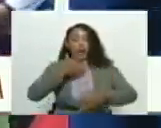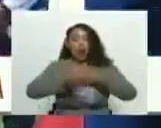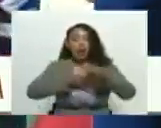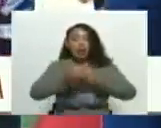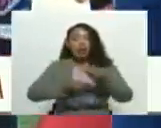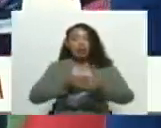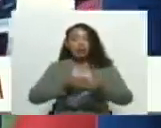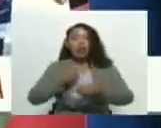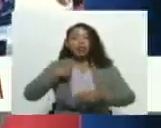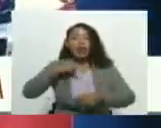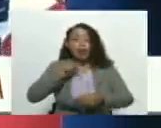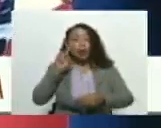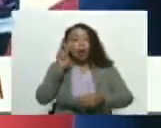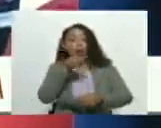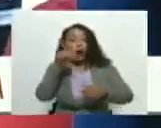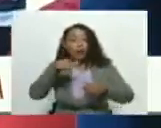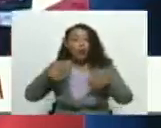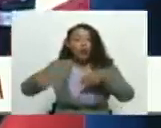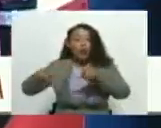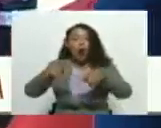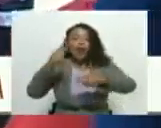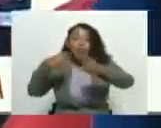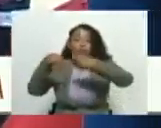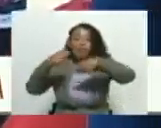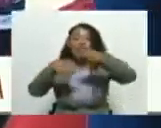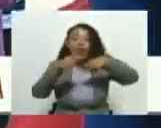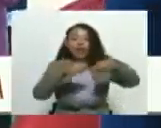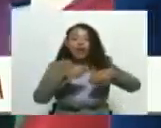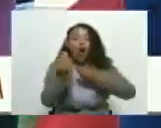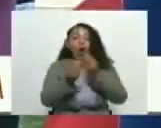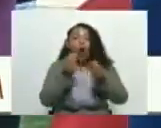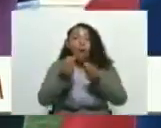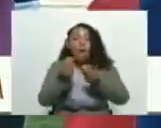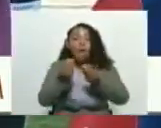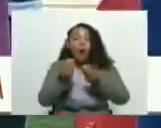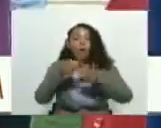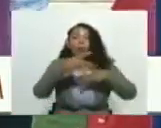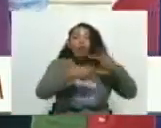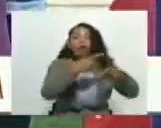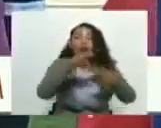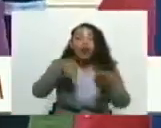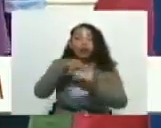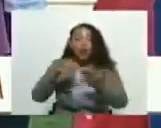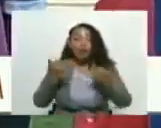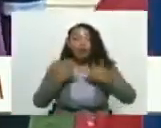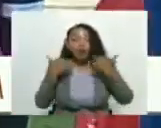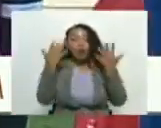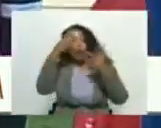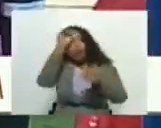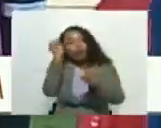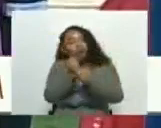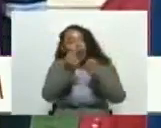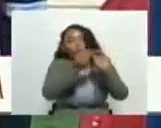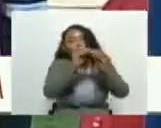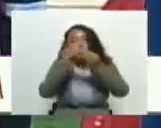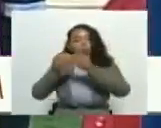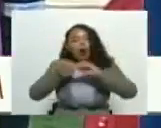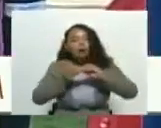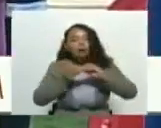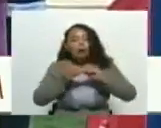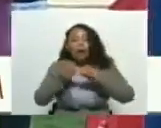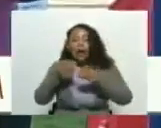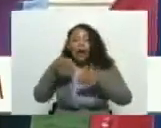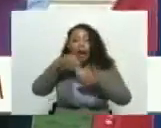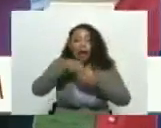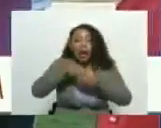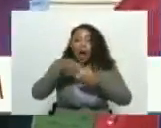Entonces tendríamos que ver en estas tiendas qué se garantiza con producción nacional y dejar exclusivamente, excepcionalmente, lo que no